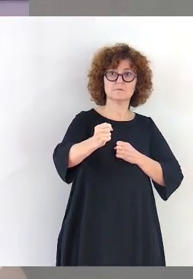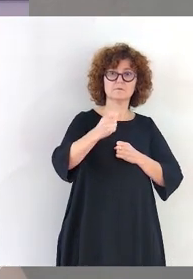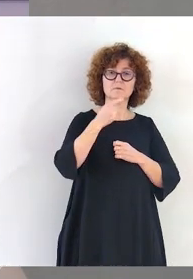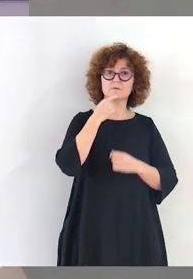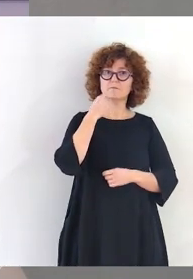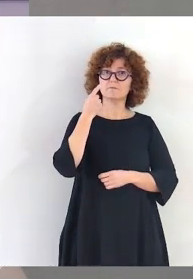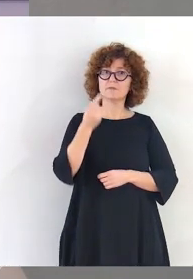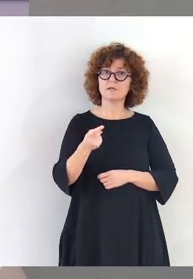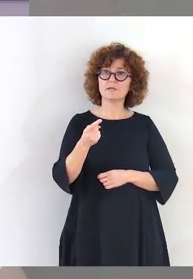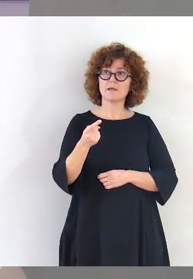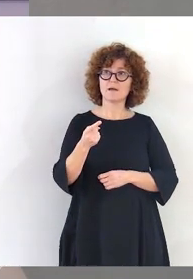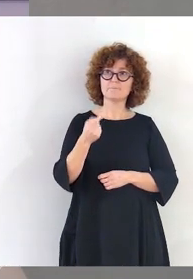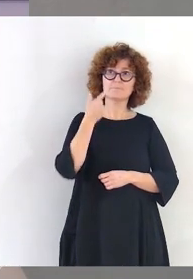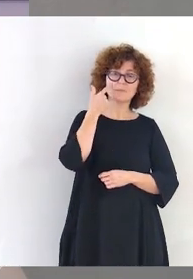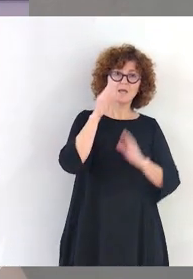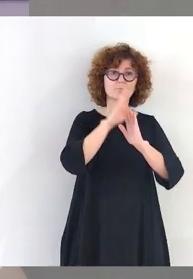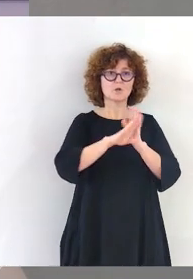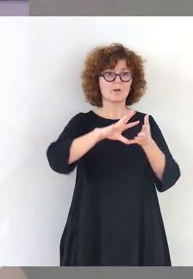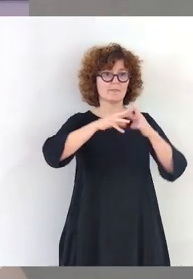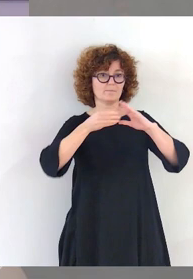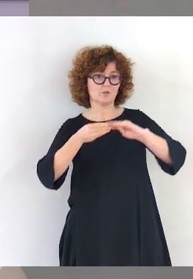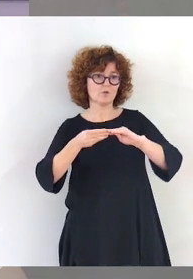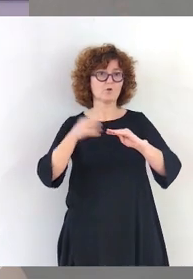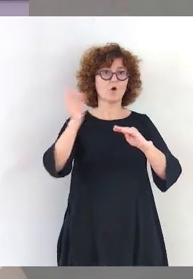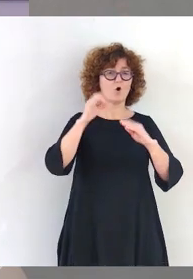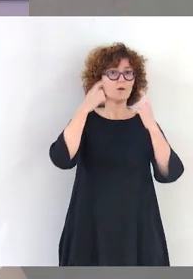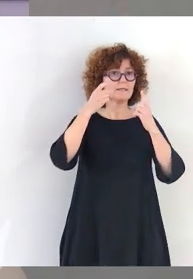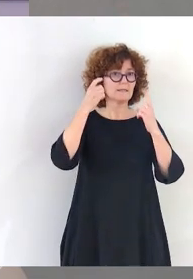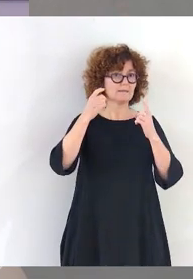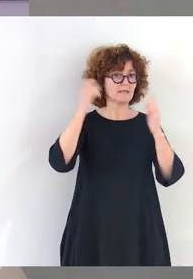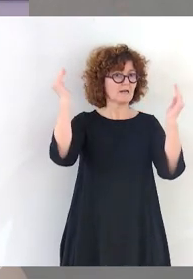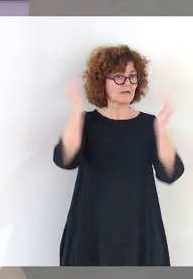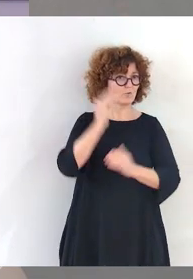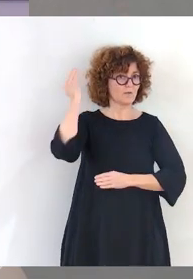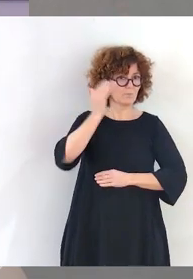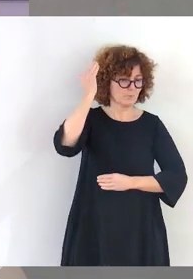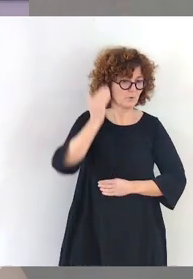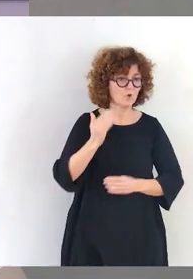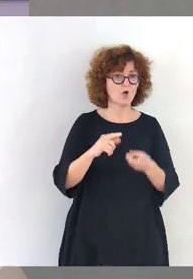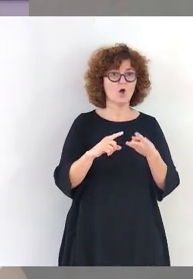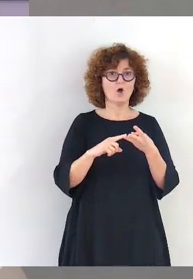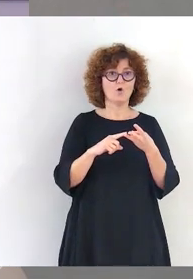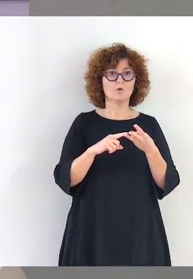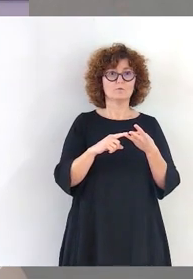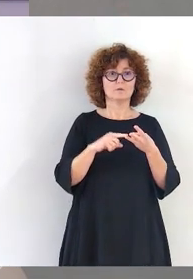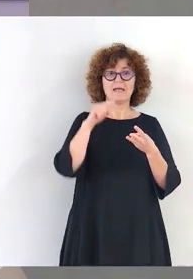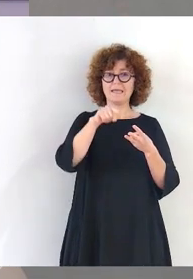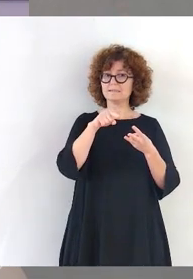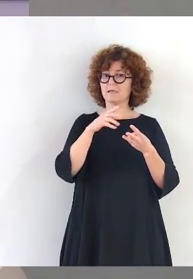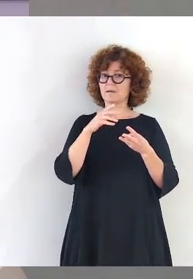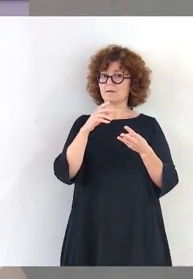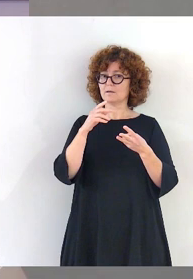Bueno pues vamos a este programa de adaptación Este programa de mitigación eh si esa sería mi apuesta